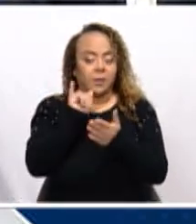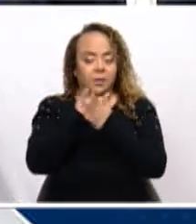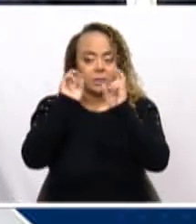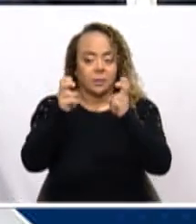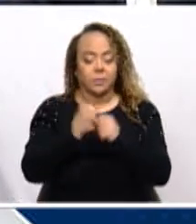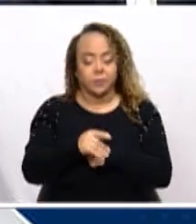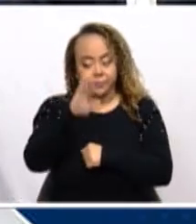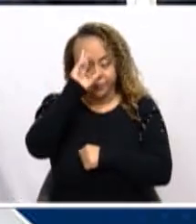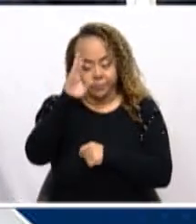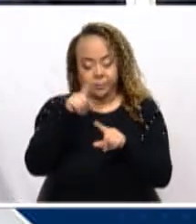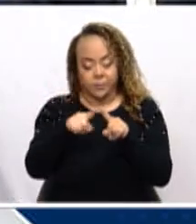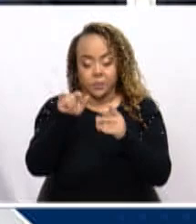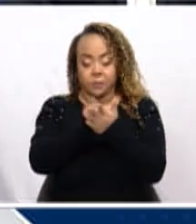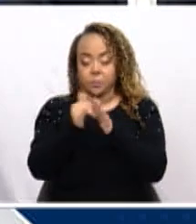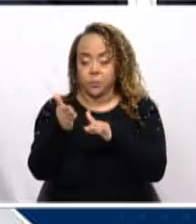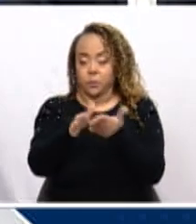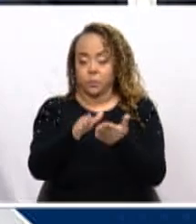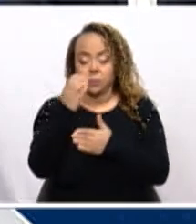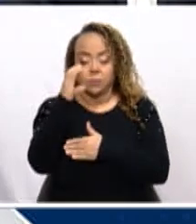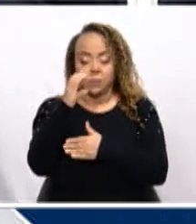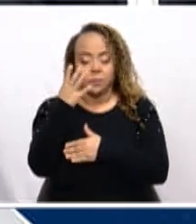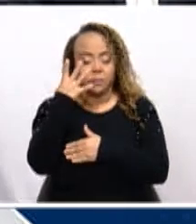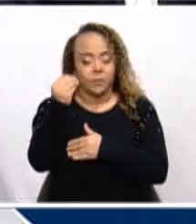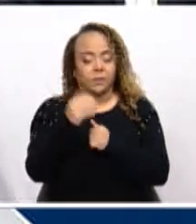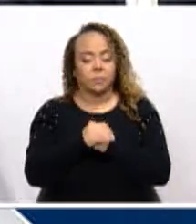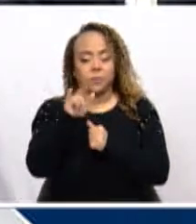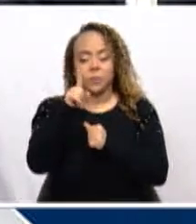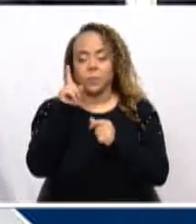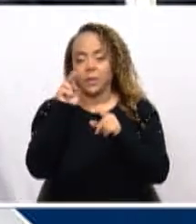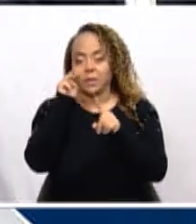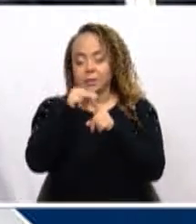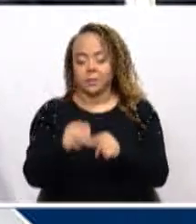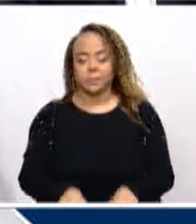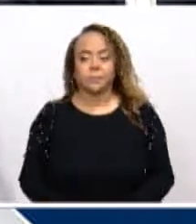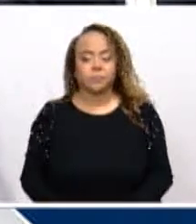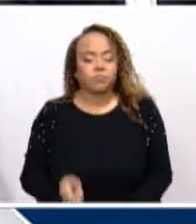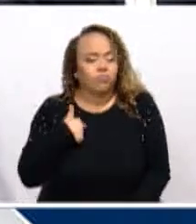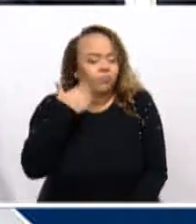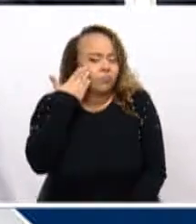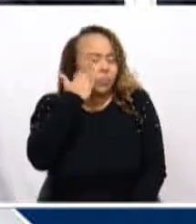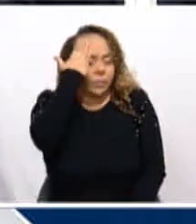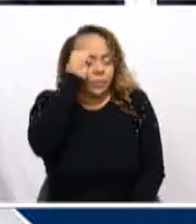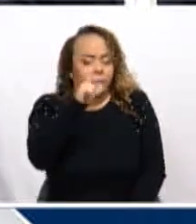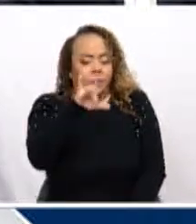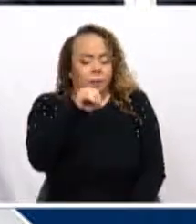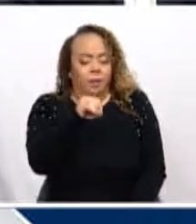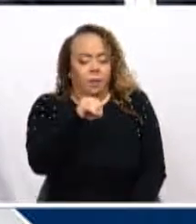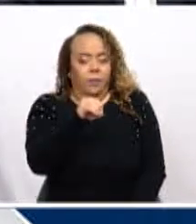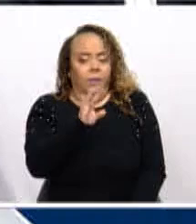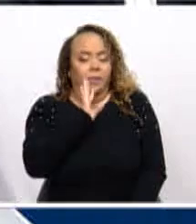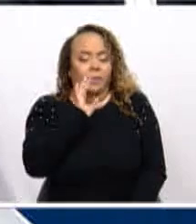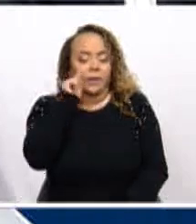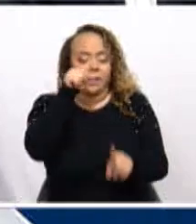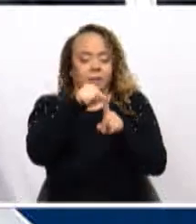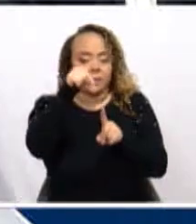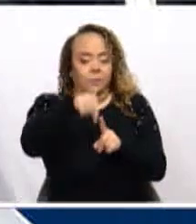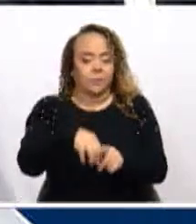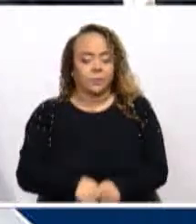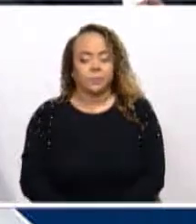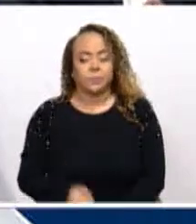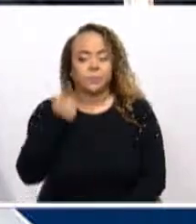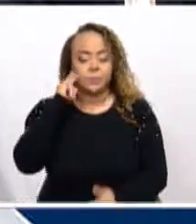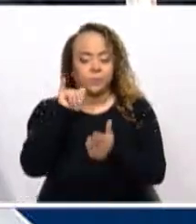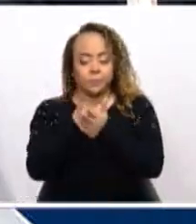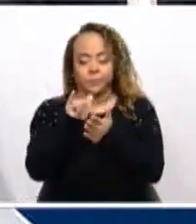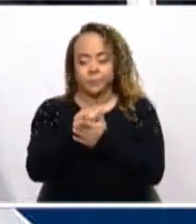pero ahí quedó y murió y Cartagena es como fuera con un mensaje sí yo no entiendo por qué no le hablo hasta hasta hoy hoy porque